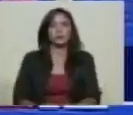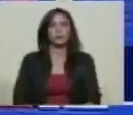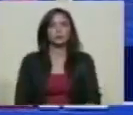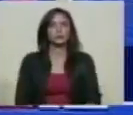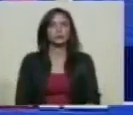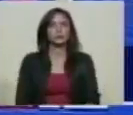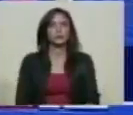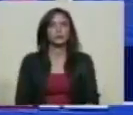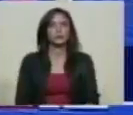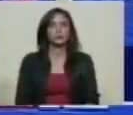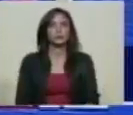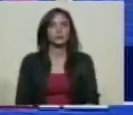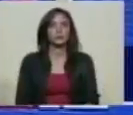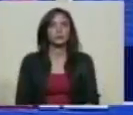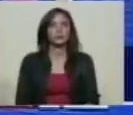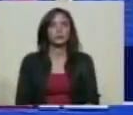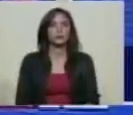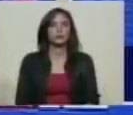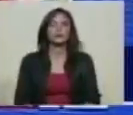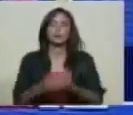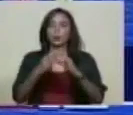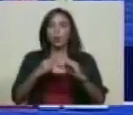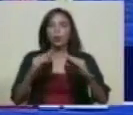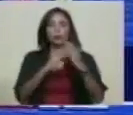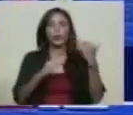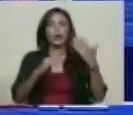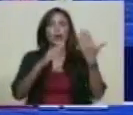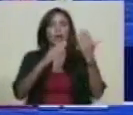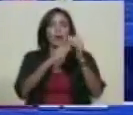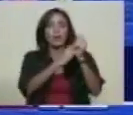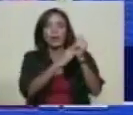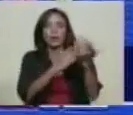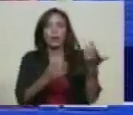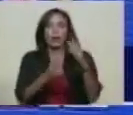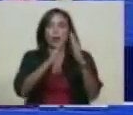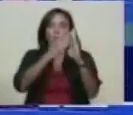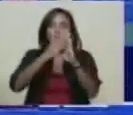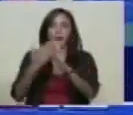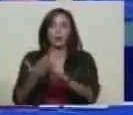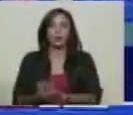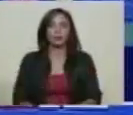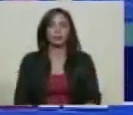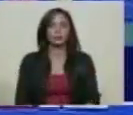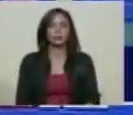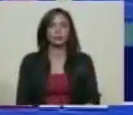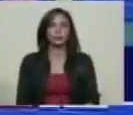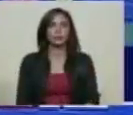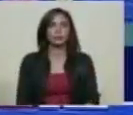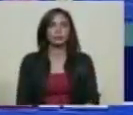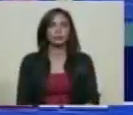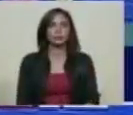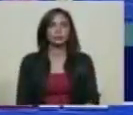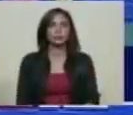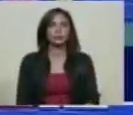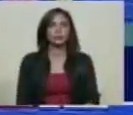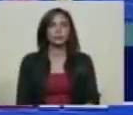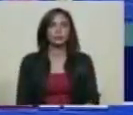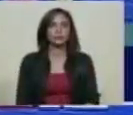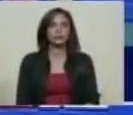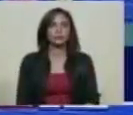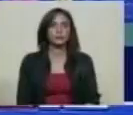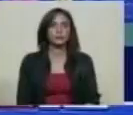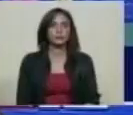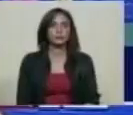inauguración de las casas, en la instalación de los liderazgos de comunidades, en los liderazgos de calle,